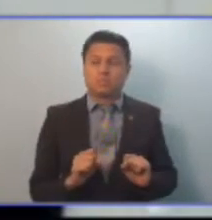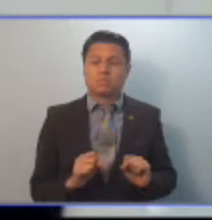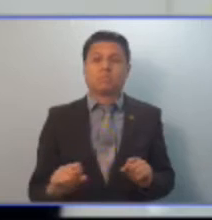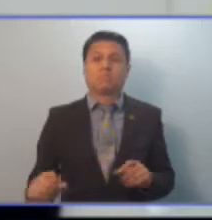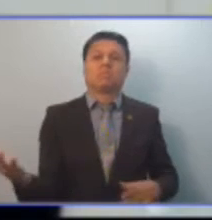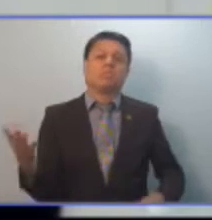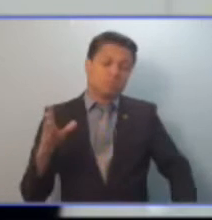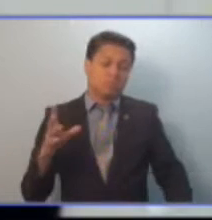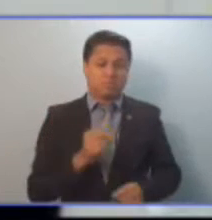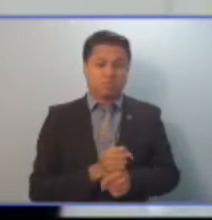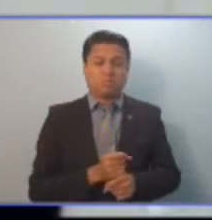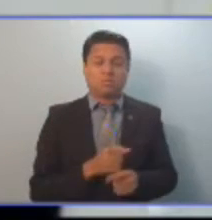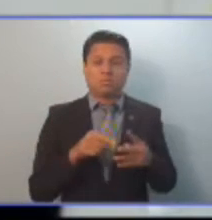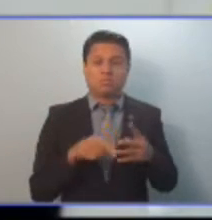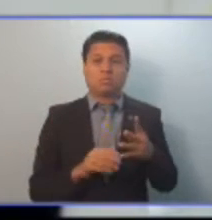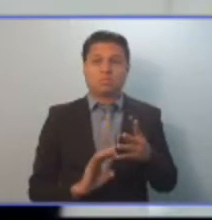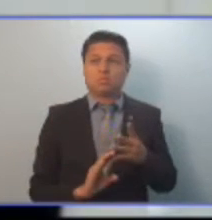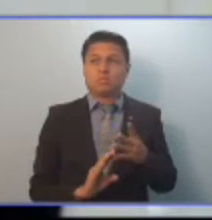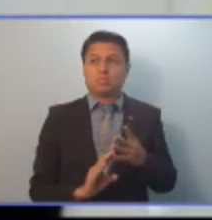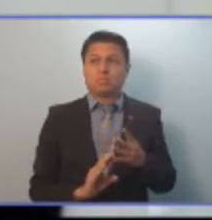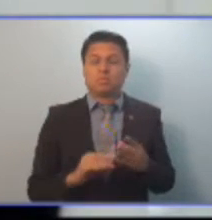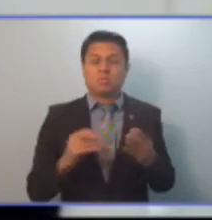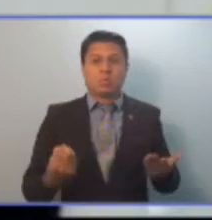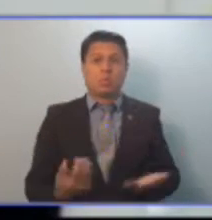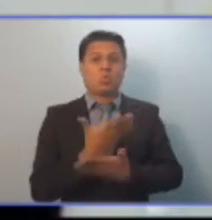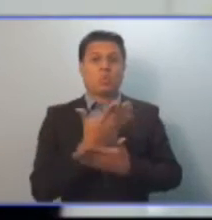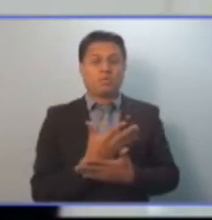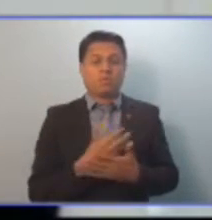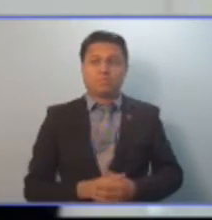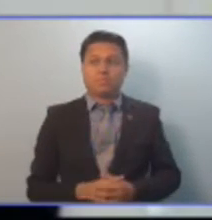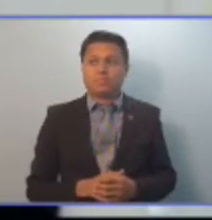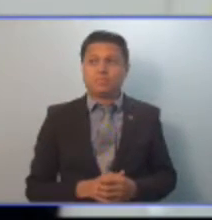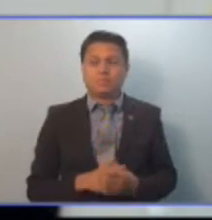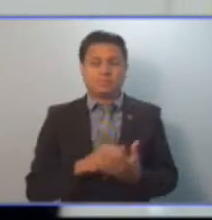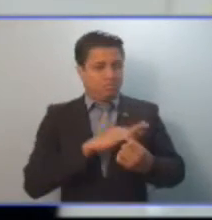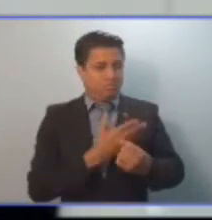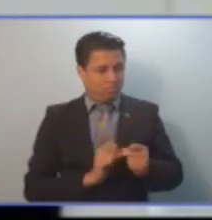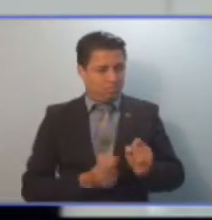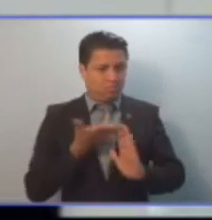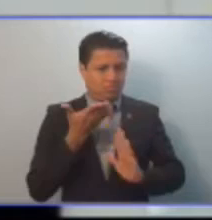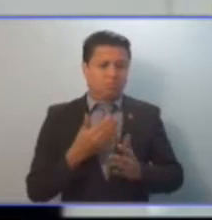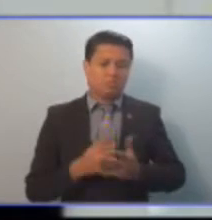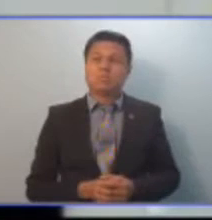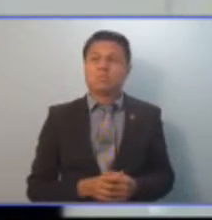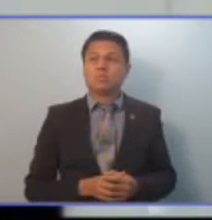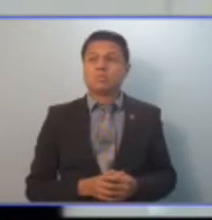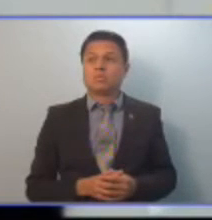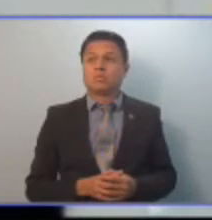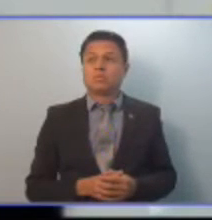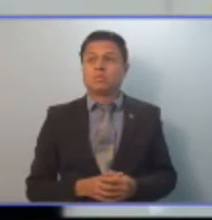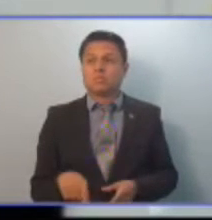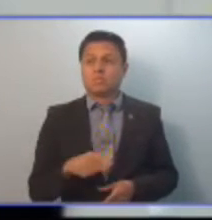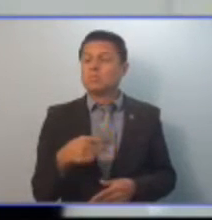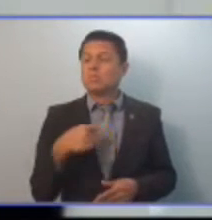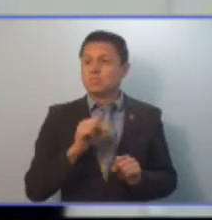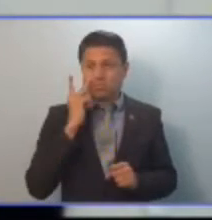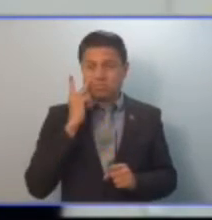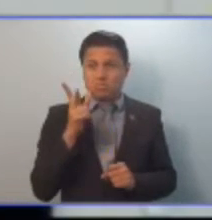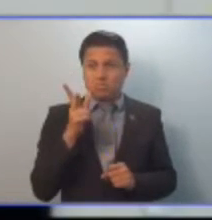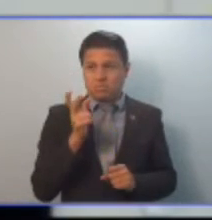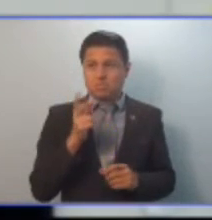configurando un constitucionalismo novedoso, nuevo, fuerte. Ese es lo que yo puedo